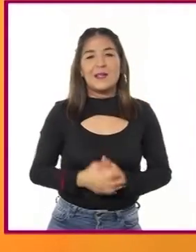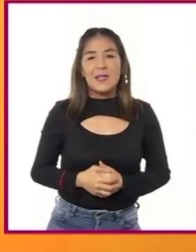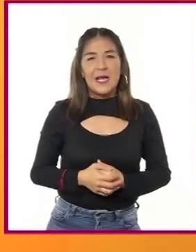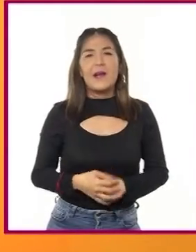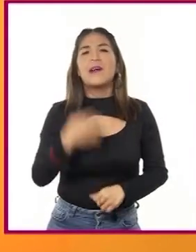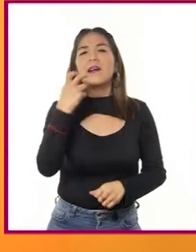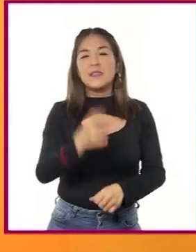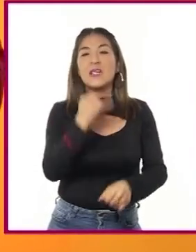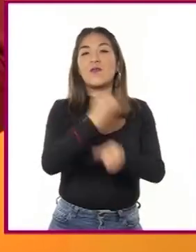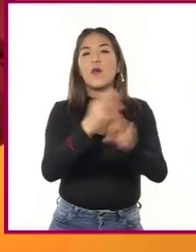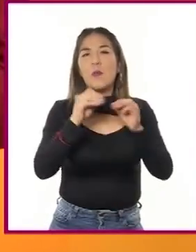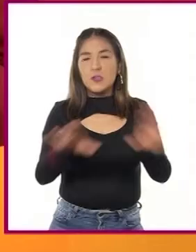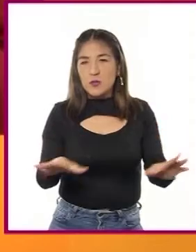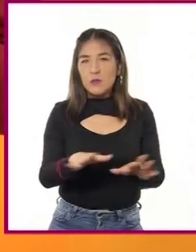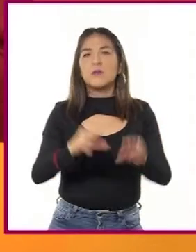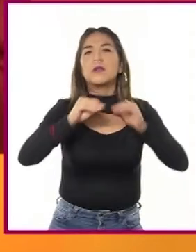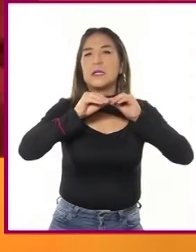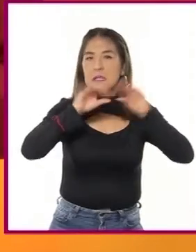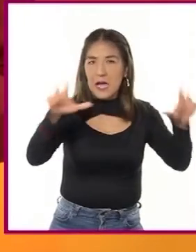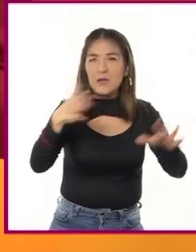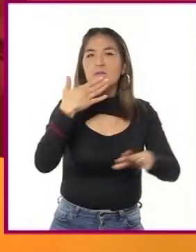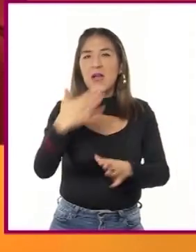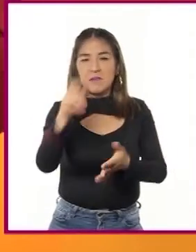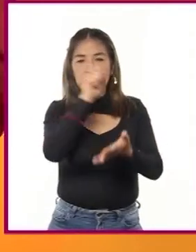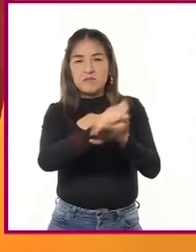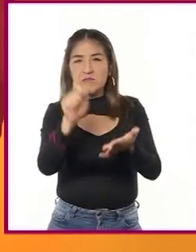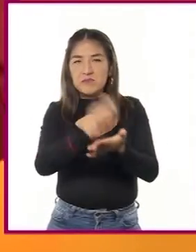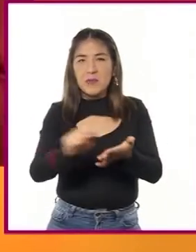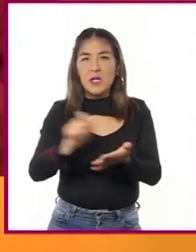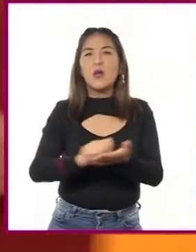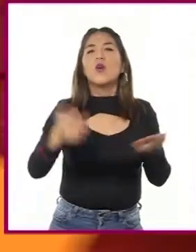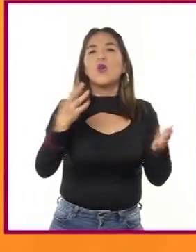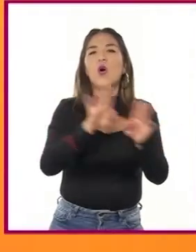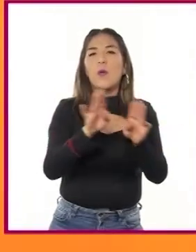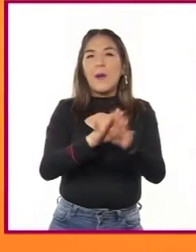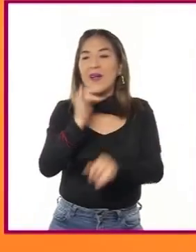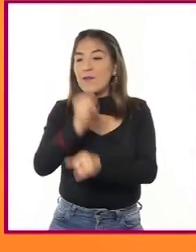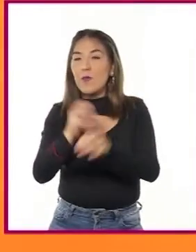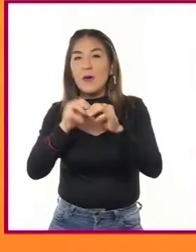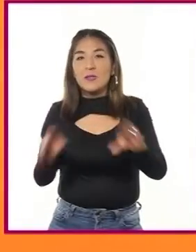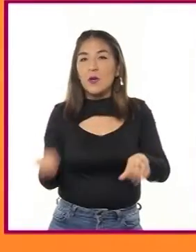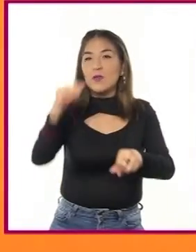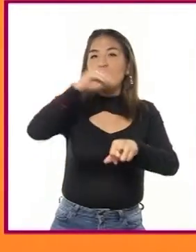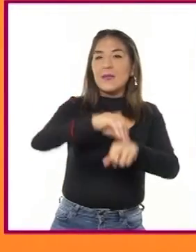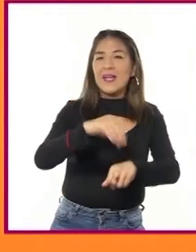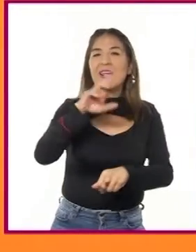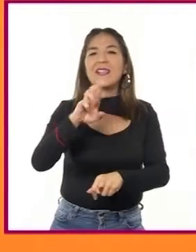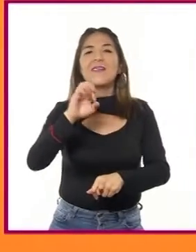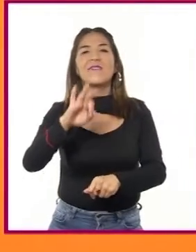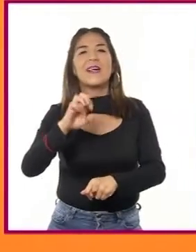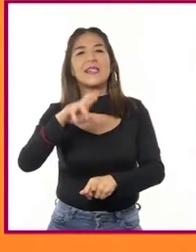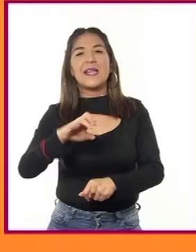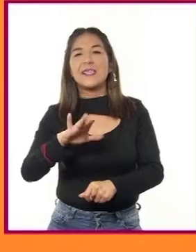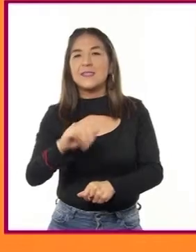presenta es coherente, está bien redactada y cuenta con referencias. Estos son algunos criterios que ayudan